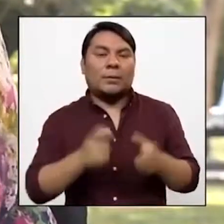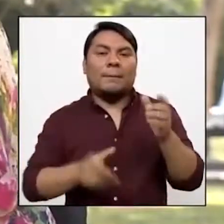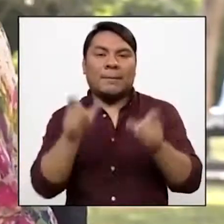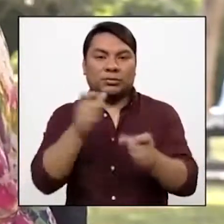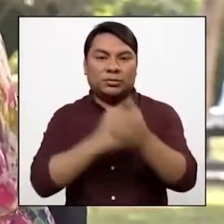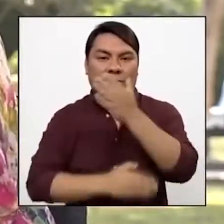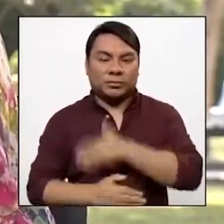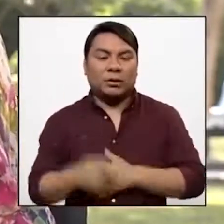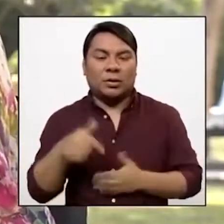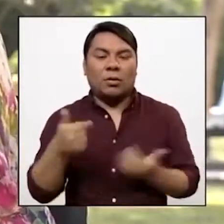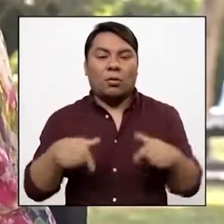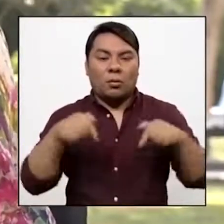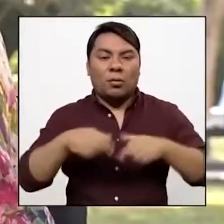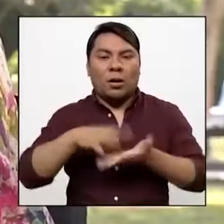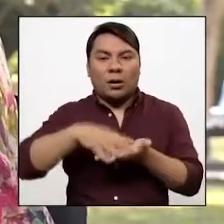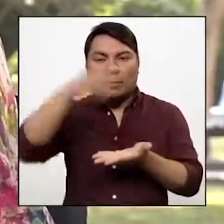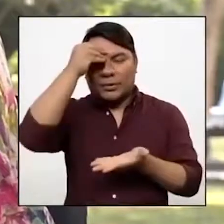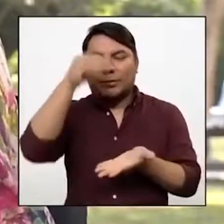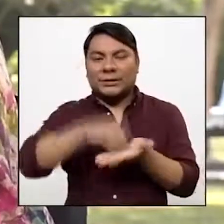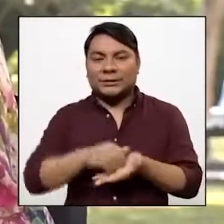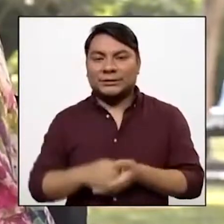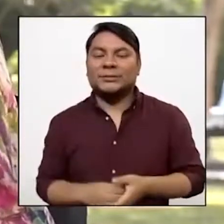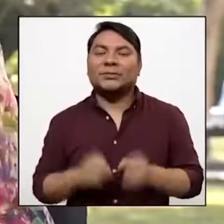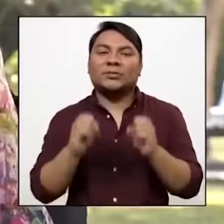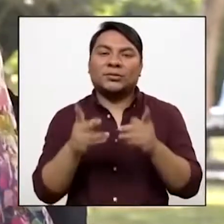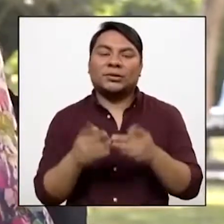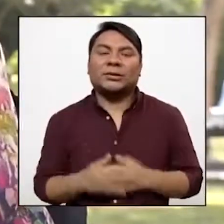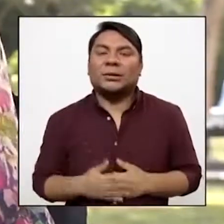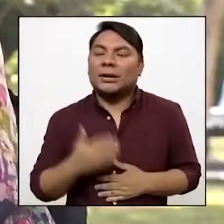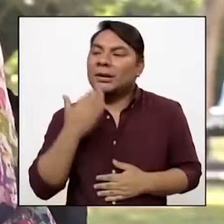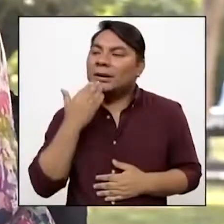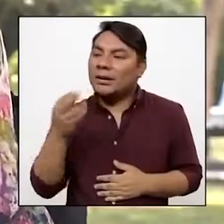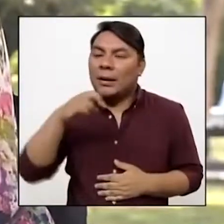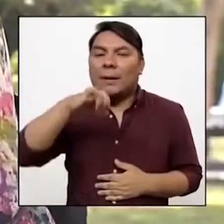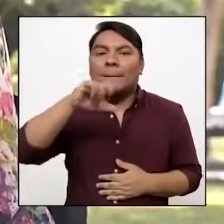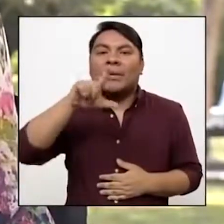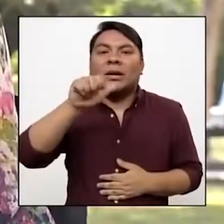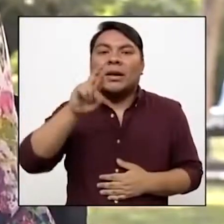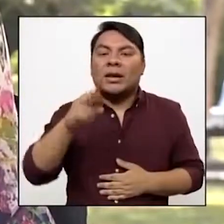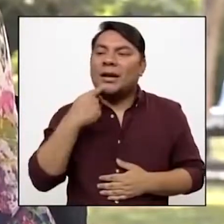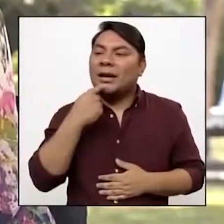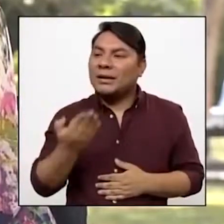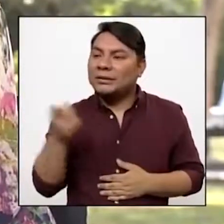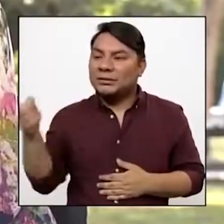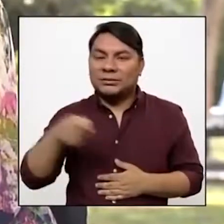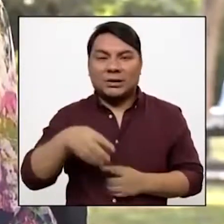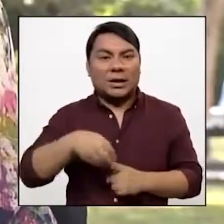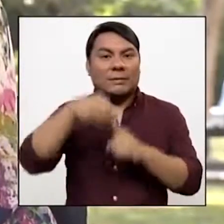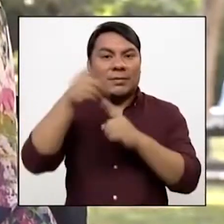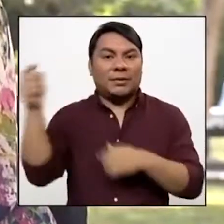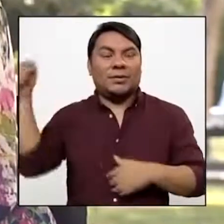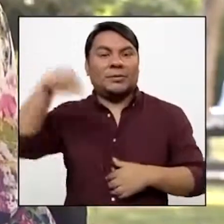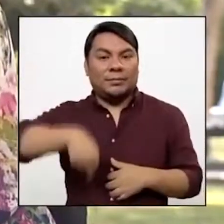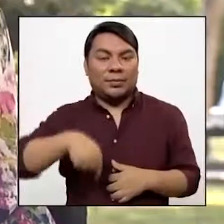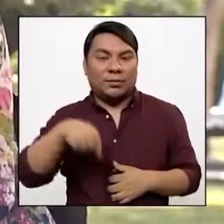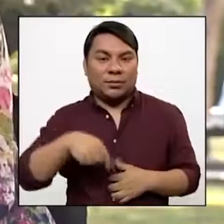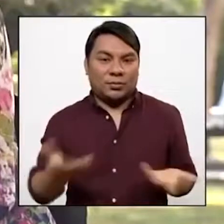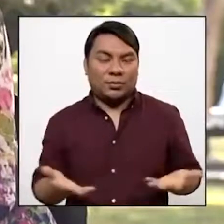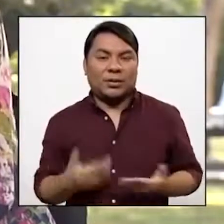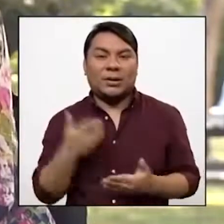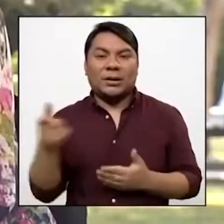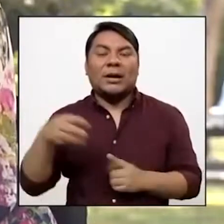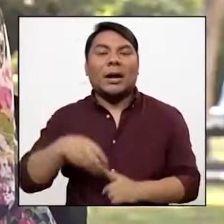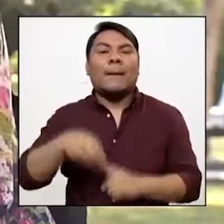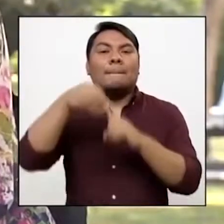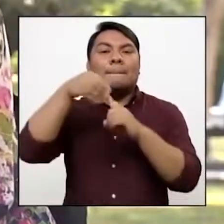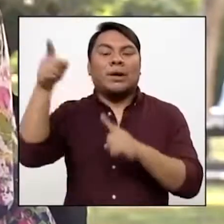hemos aprendido un poquito más. Bueno, Pilar Peña Arrunategui, hay que agradecerle muchísimo a este especialista que ha venido el día de hoy,